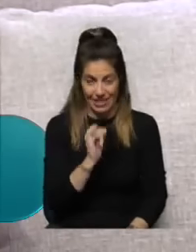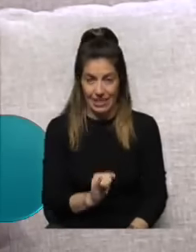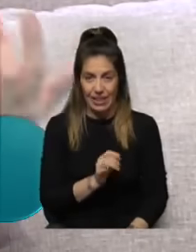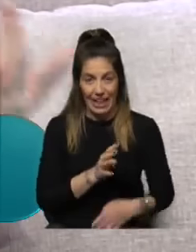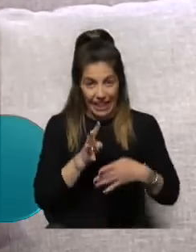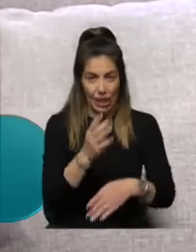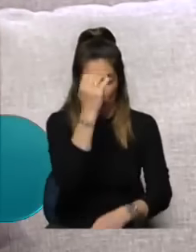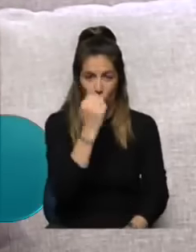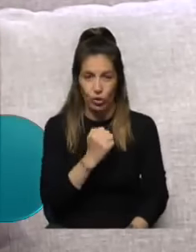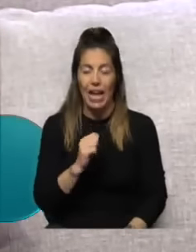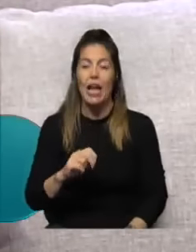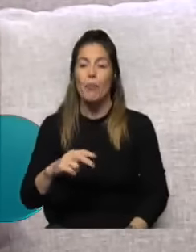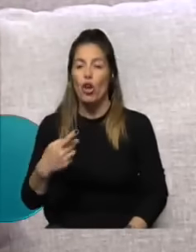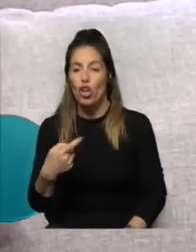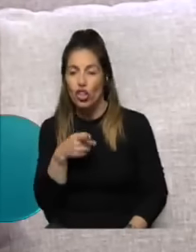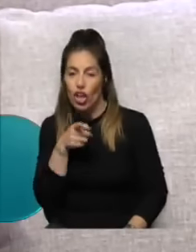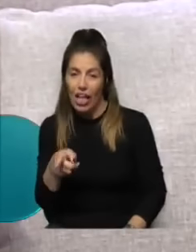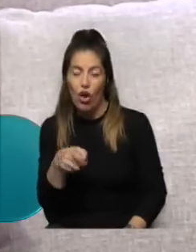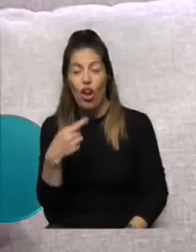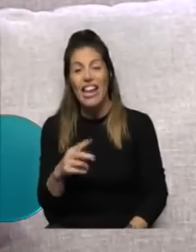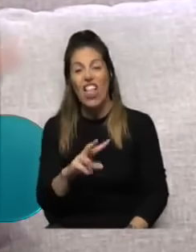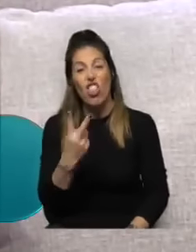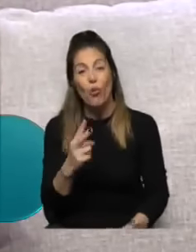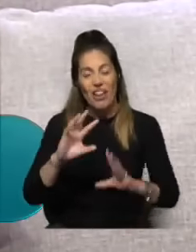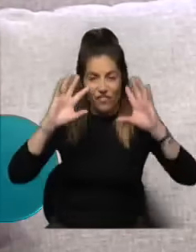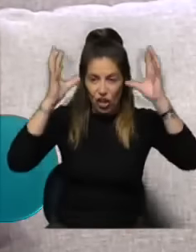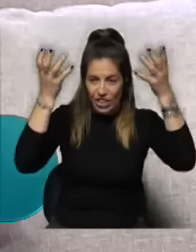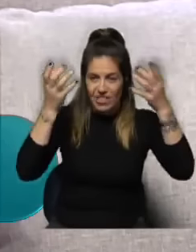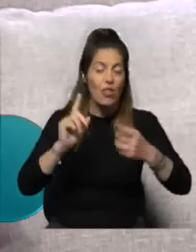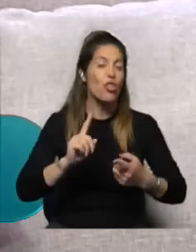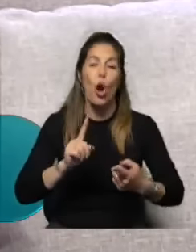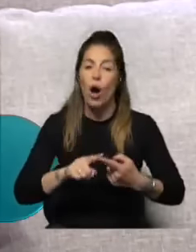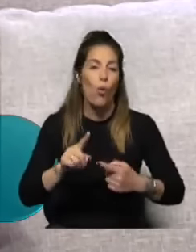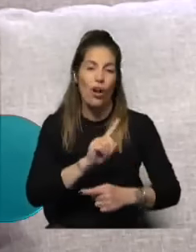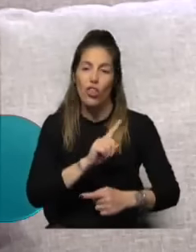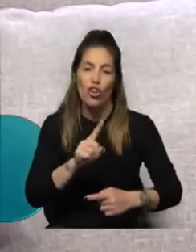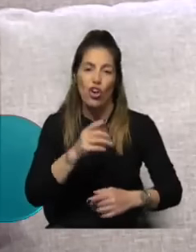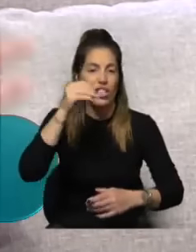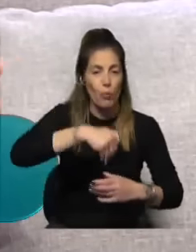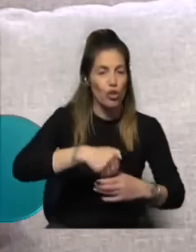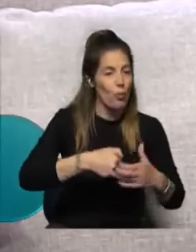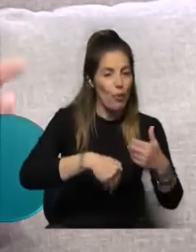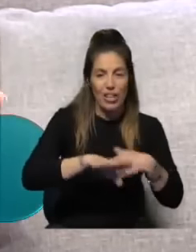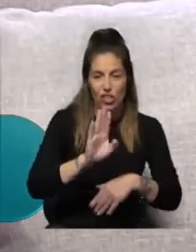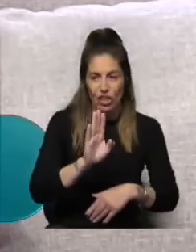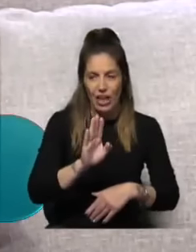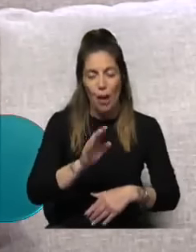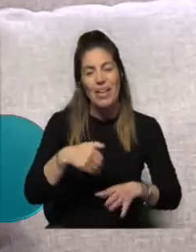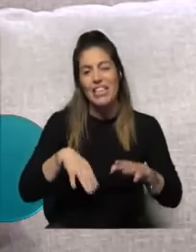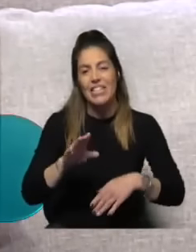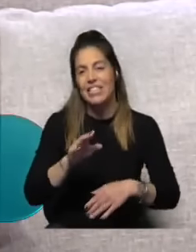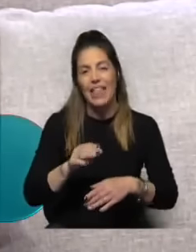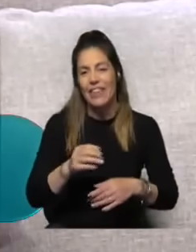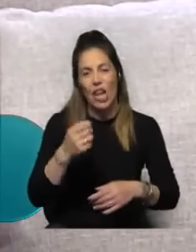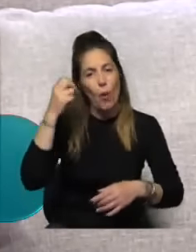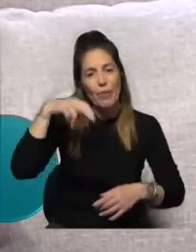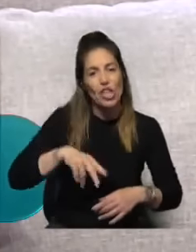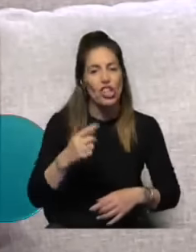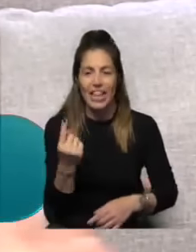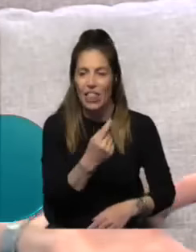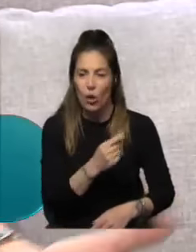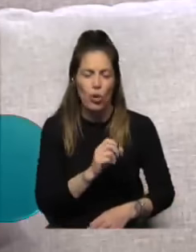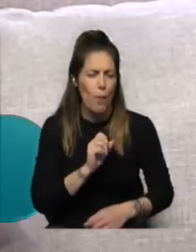lado, la doble violencia. Exacto. Y bueno, no se llegó a un acuerdo, se votó por mayoría. Me parece que más allá de qué posición esté cada uno, es un muy mal